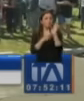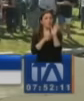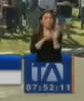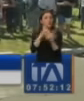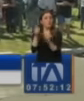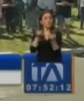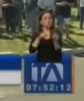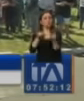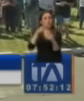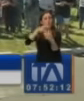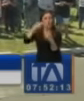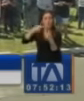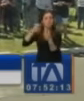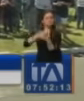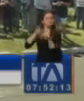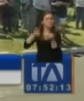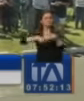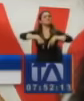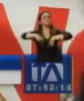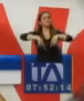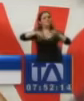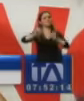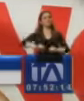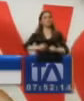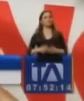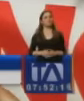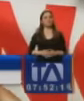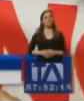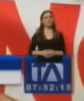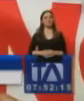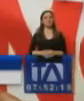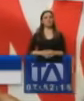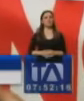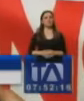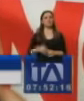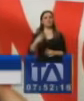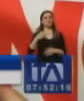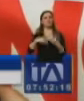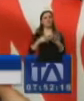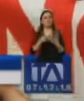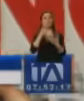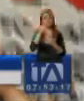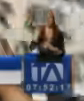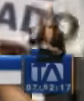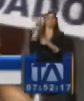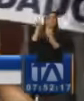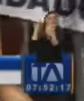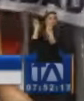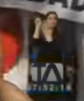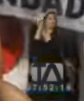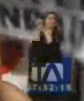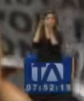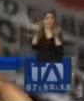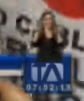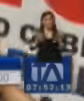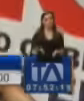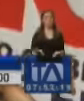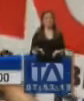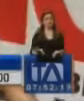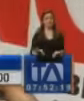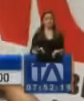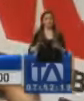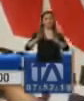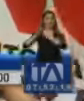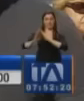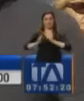otras alternativas para la movilidad en la zona. No nos han dicho que no va a ser visible. De hecho, va a ser visible porque nos han confirmado que sí va a pasar